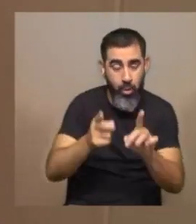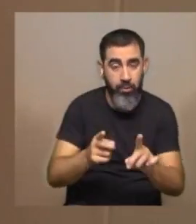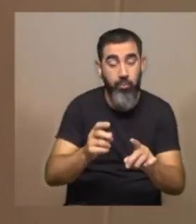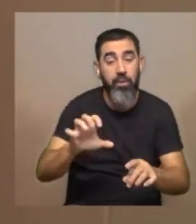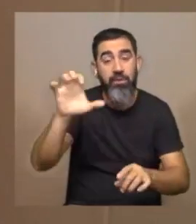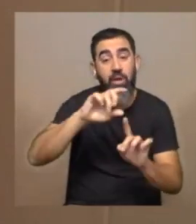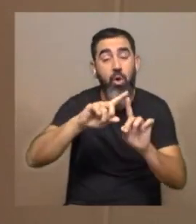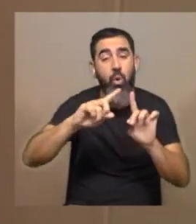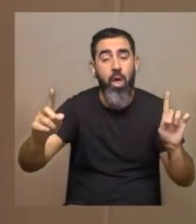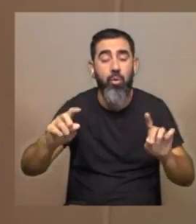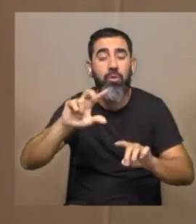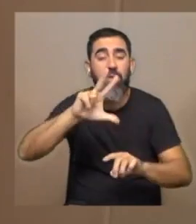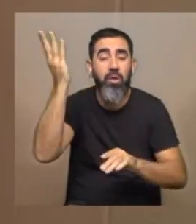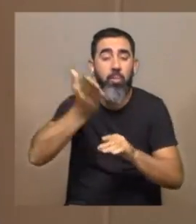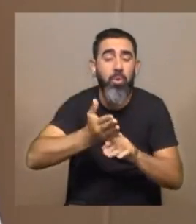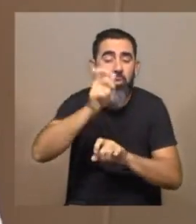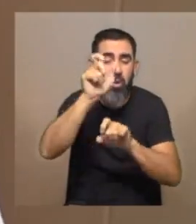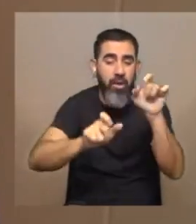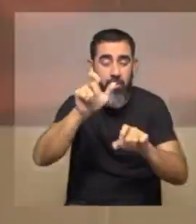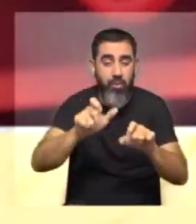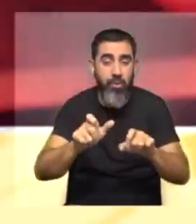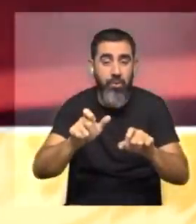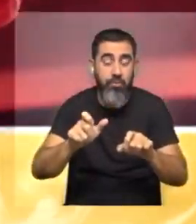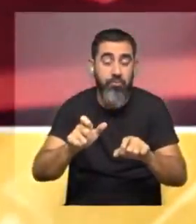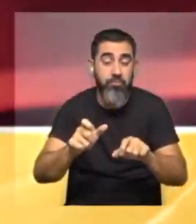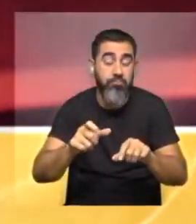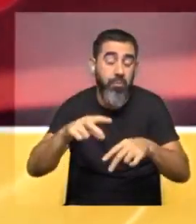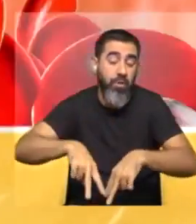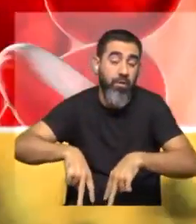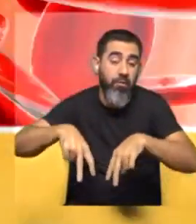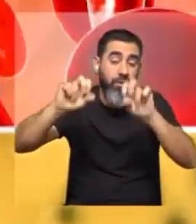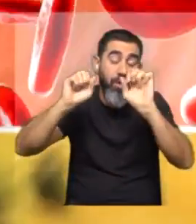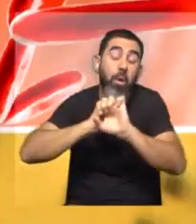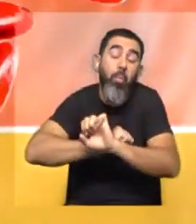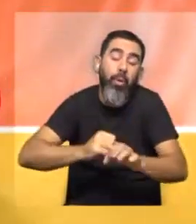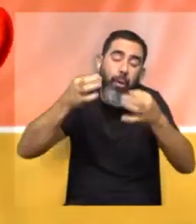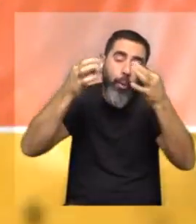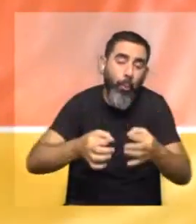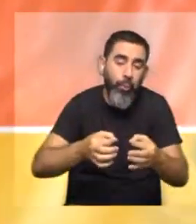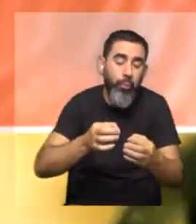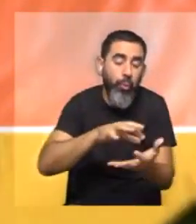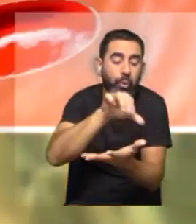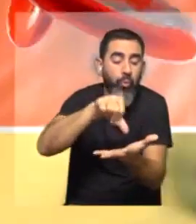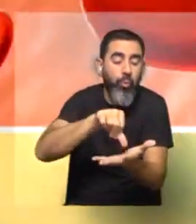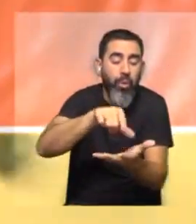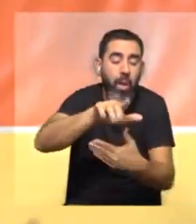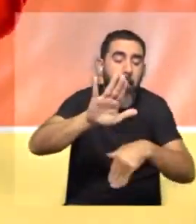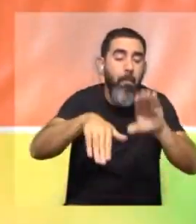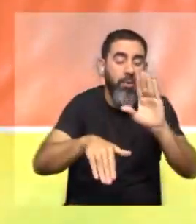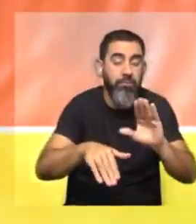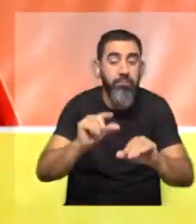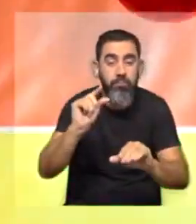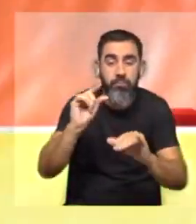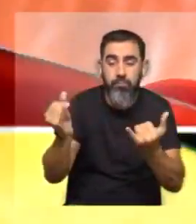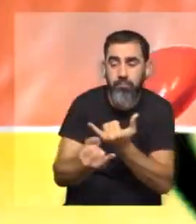Largo es el 3 y algo por ciento de la población de Uruguay y el azar, cuando uno investiga, puede hacer que eso no refleje la realidad del país. Hace pocos